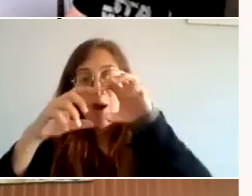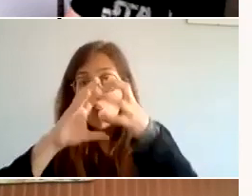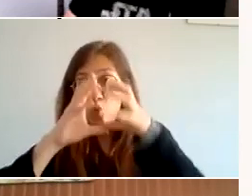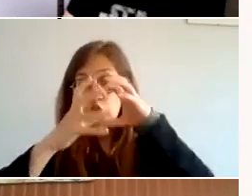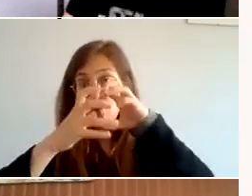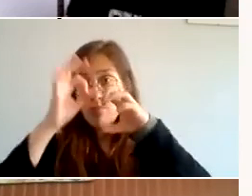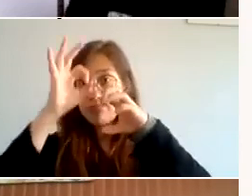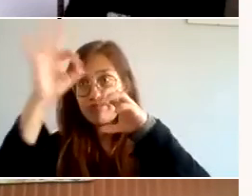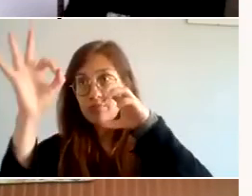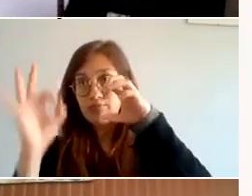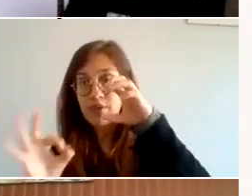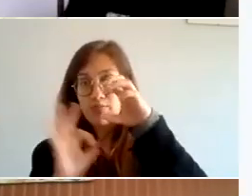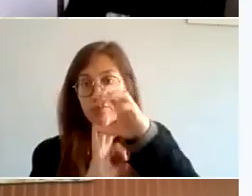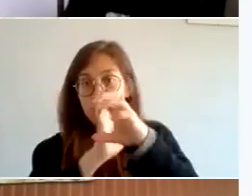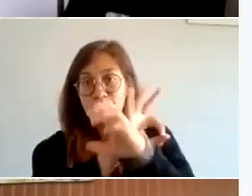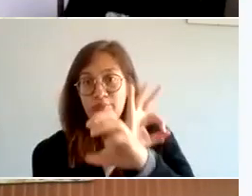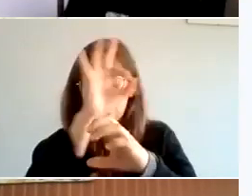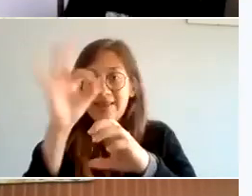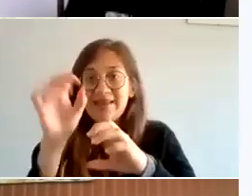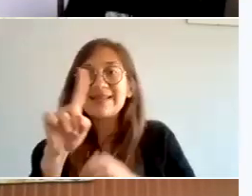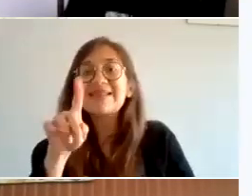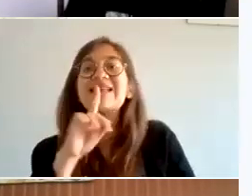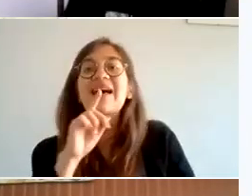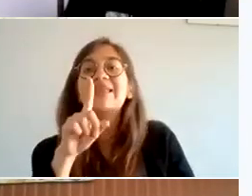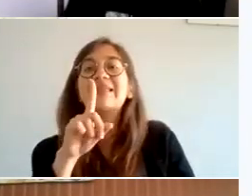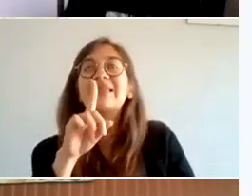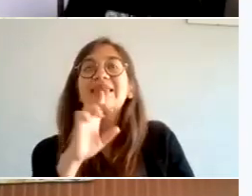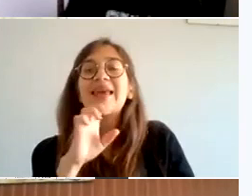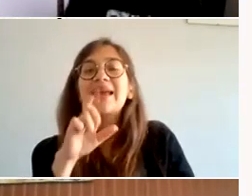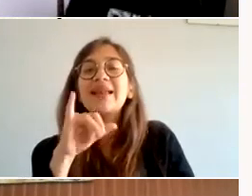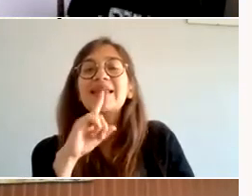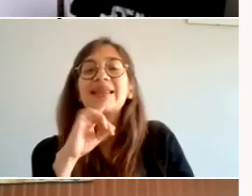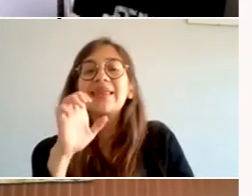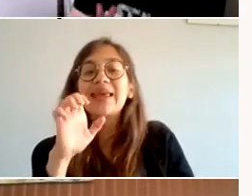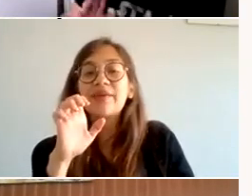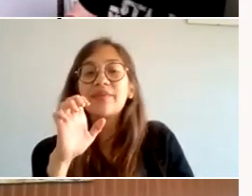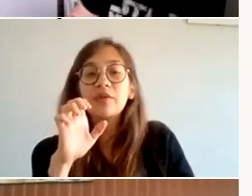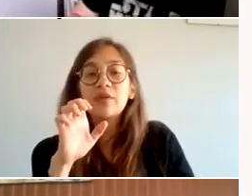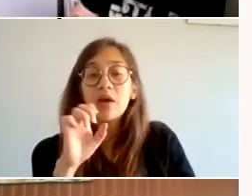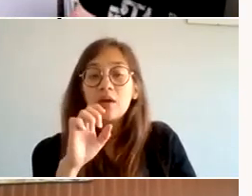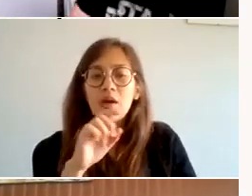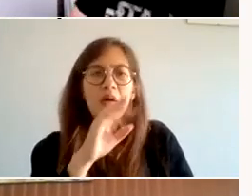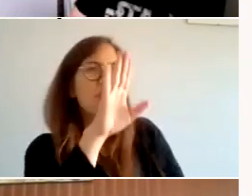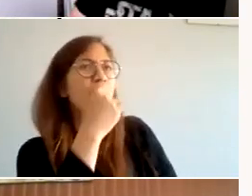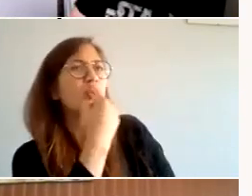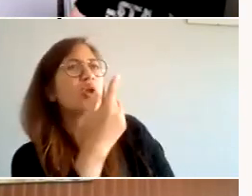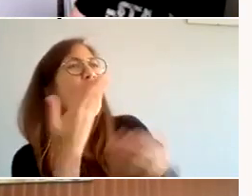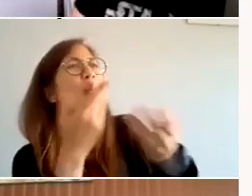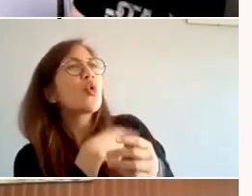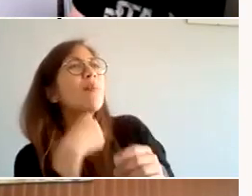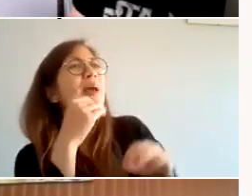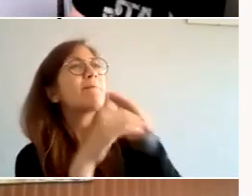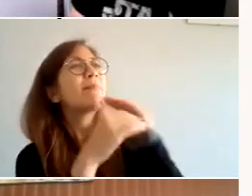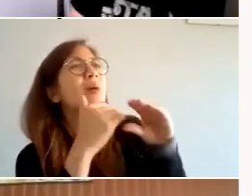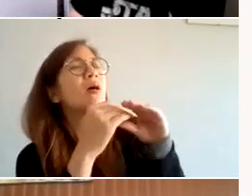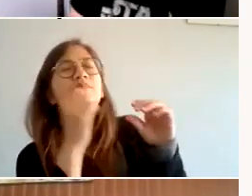¿Cómo se llamaba la página anterior? Era nperf, nperf.com. Se las voy a compartir después, ya, tranquilo, así que te las puedo compartir.